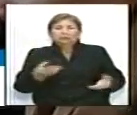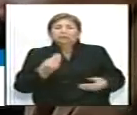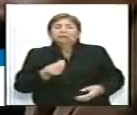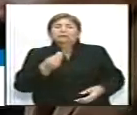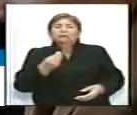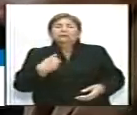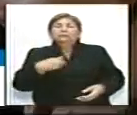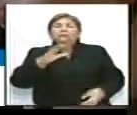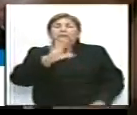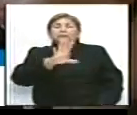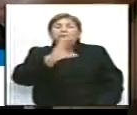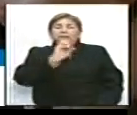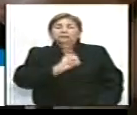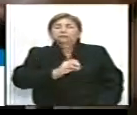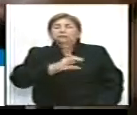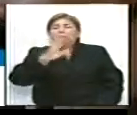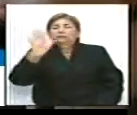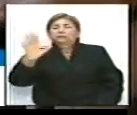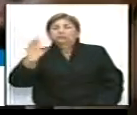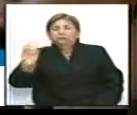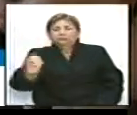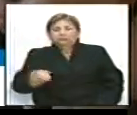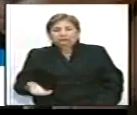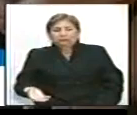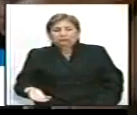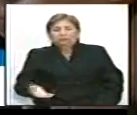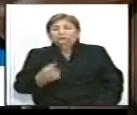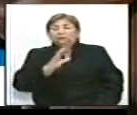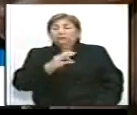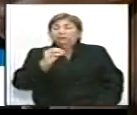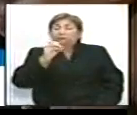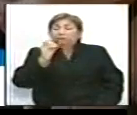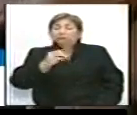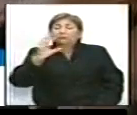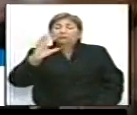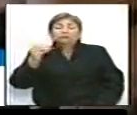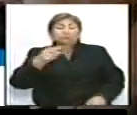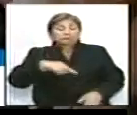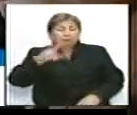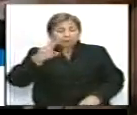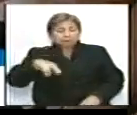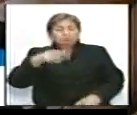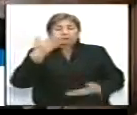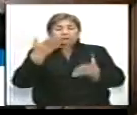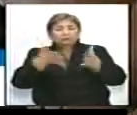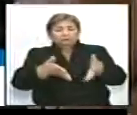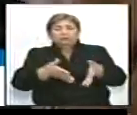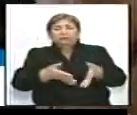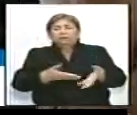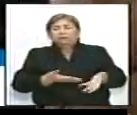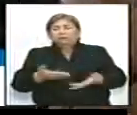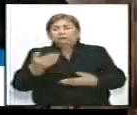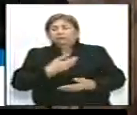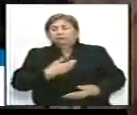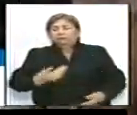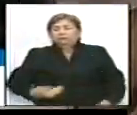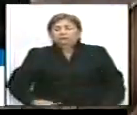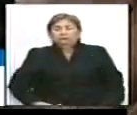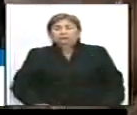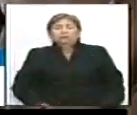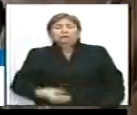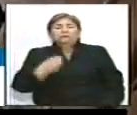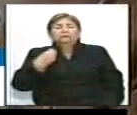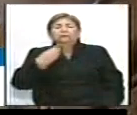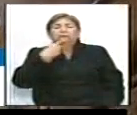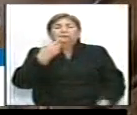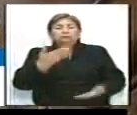no un 50%, 50-50? ¿Por qué no dejarle a las regiones también el 50% de lo que se lleva el Estado? ¿Por qué